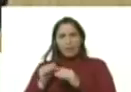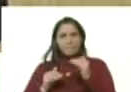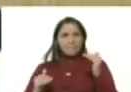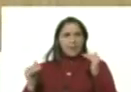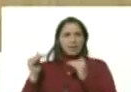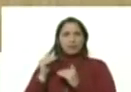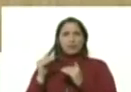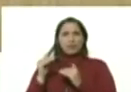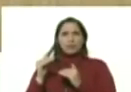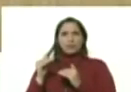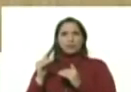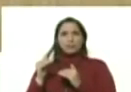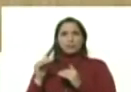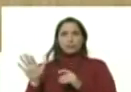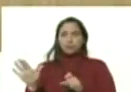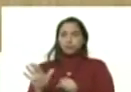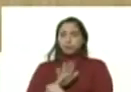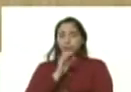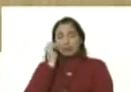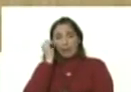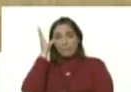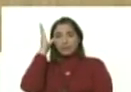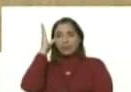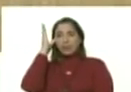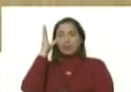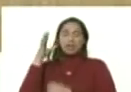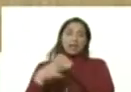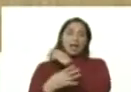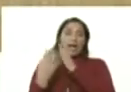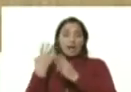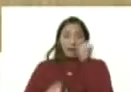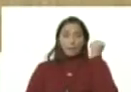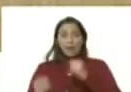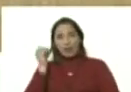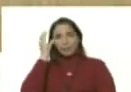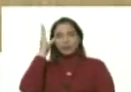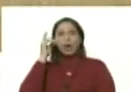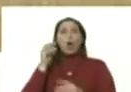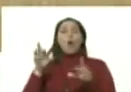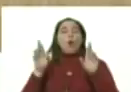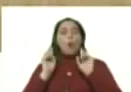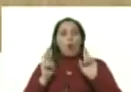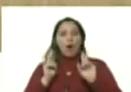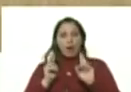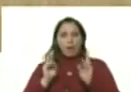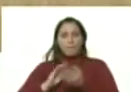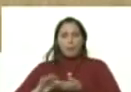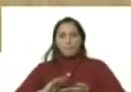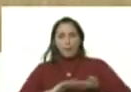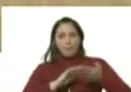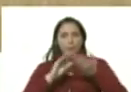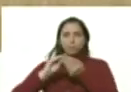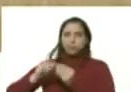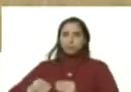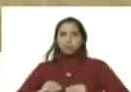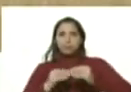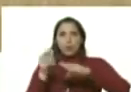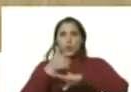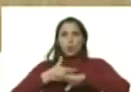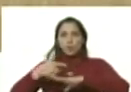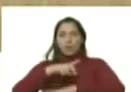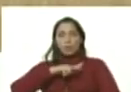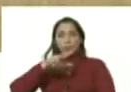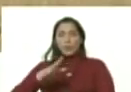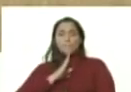que escapan a sus capacidades y a su... Ojalá que haya una rectificación del gobierno de Portugal,